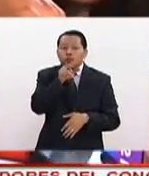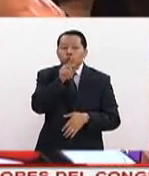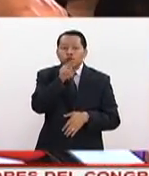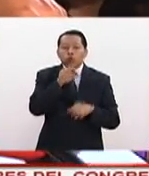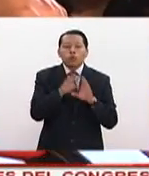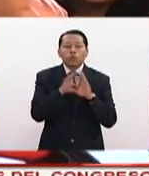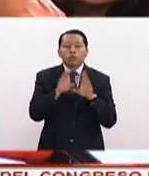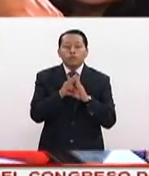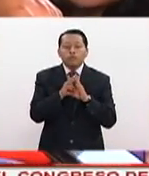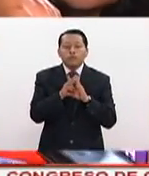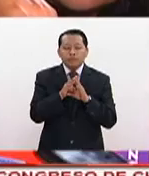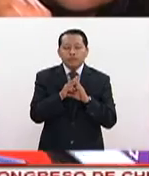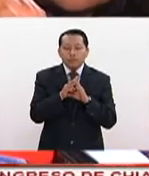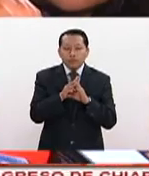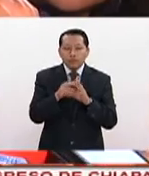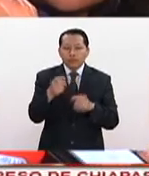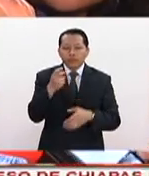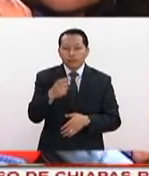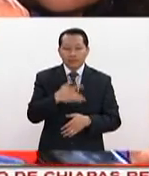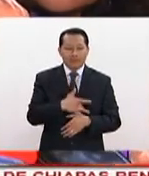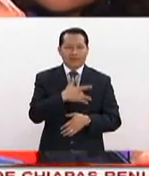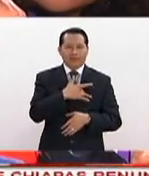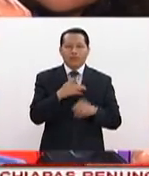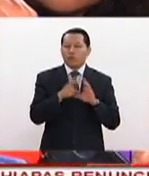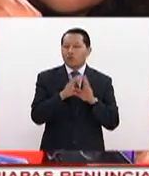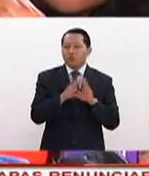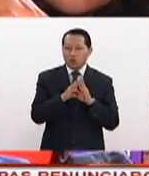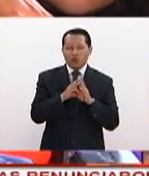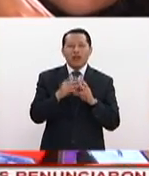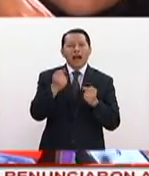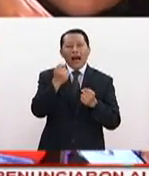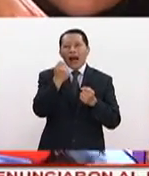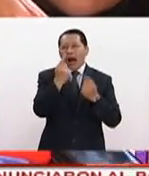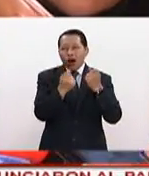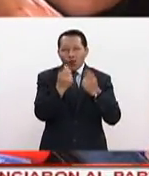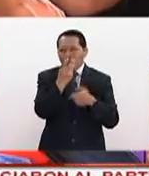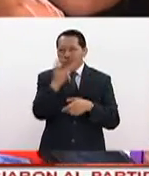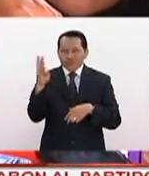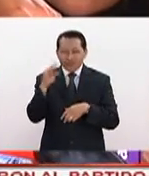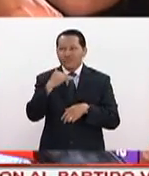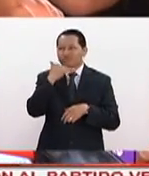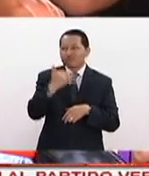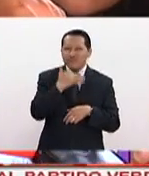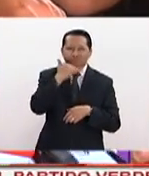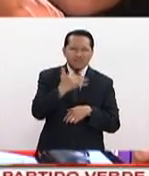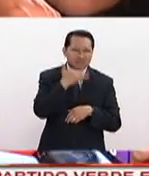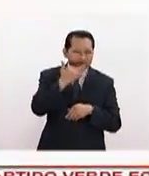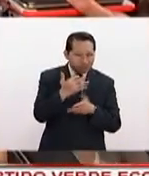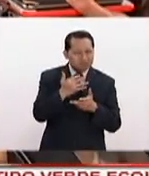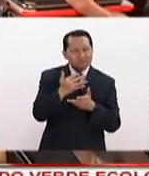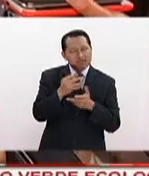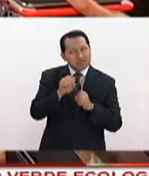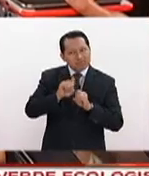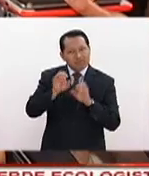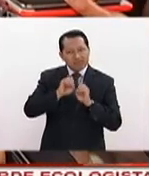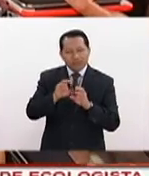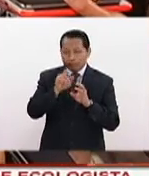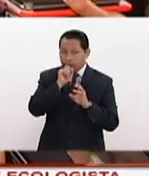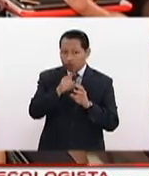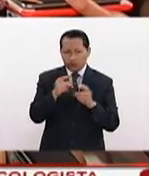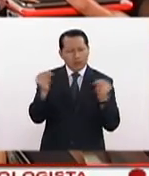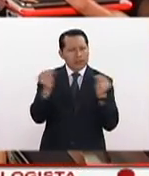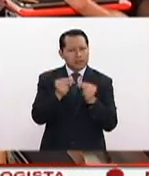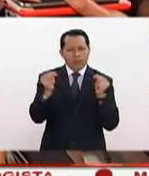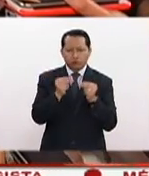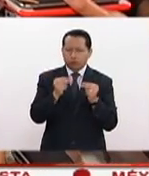sobre esa sensación de impunidad con el nuevo sistema de justicia penal. Necesitamos